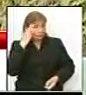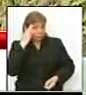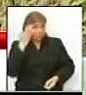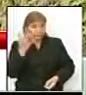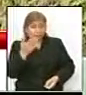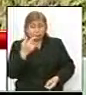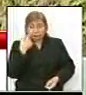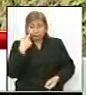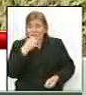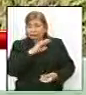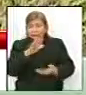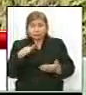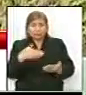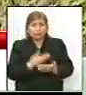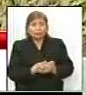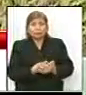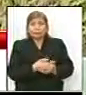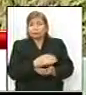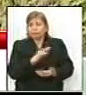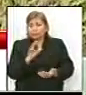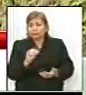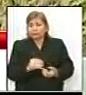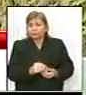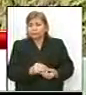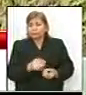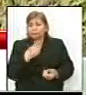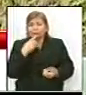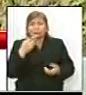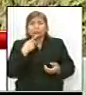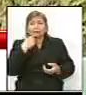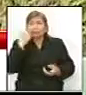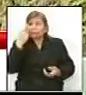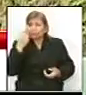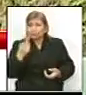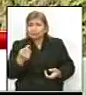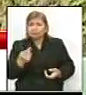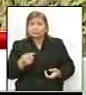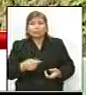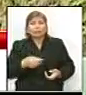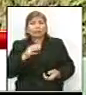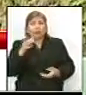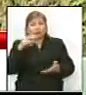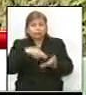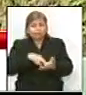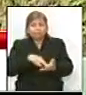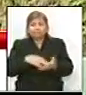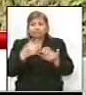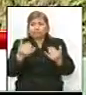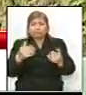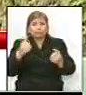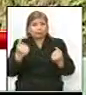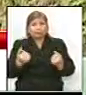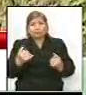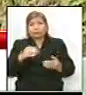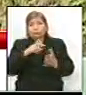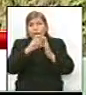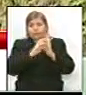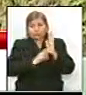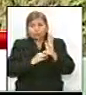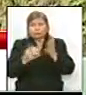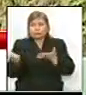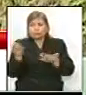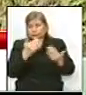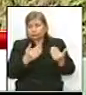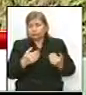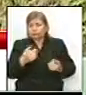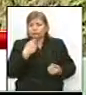Puñunaco y Cunico, Liu Yasta, señor congresista. Jinaspa, Huakij Nirjaco, Sayachizun, Kunampuni, Kai Proyecto Tanispa.